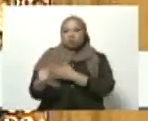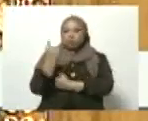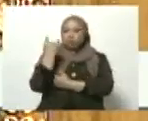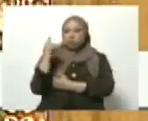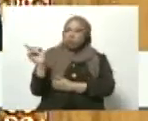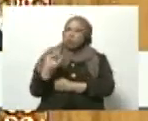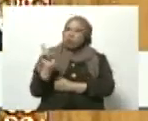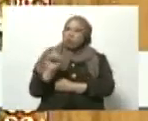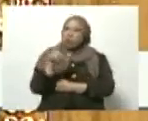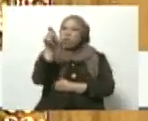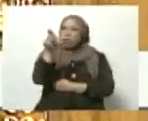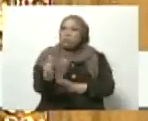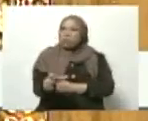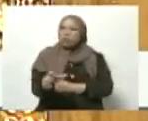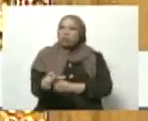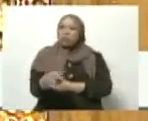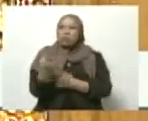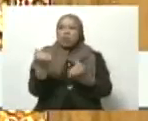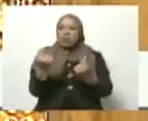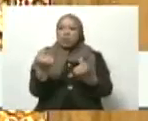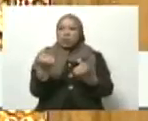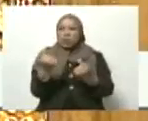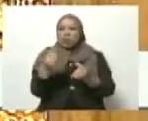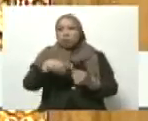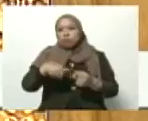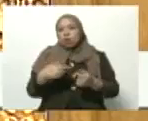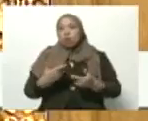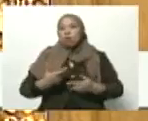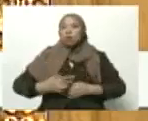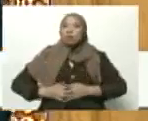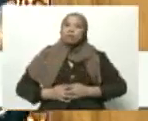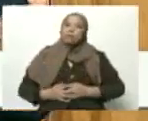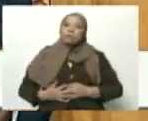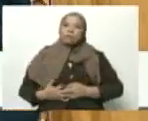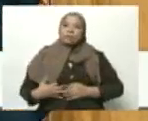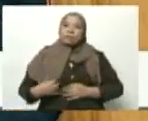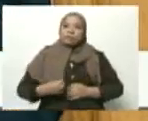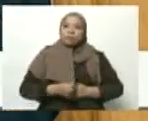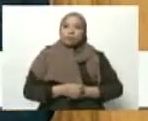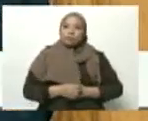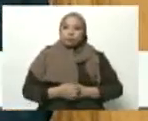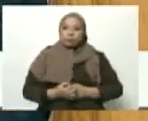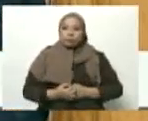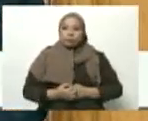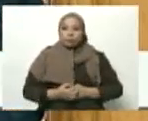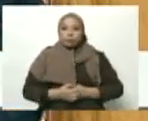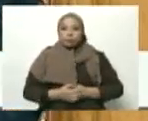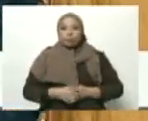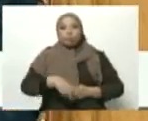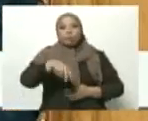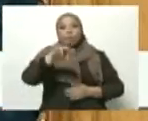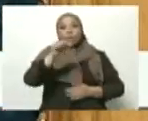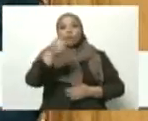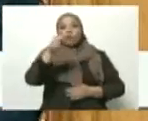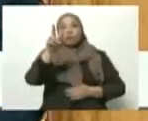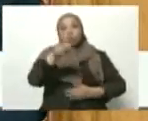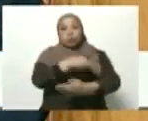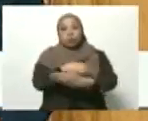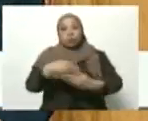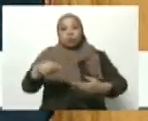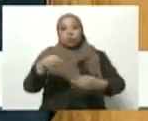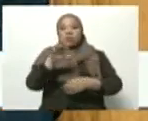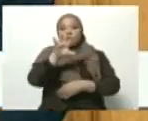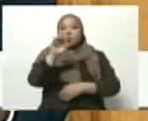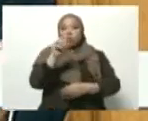asesinato ni gran crimen. El problema es el dinero, como siempre acá, ¿no? Ya digo otra vez, $212 millones, 50